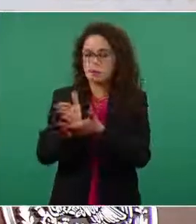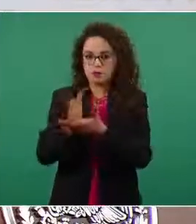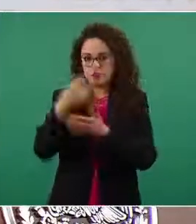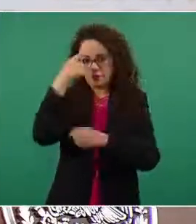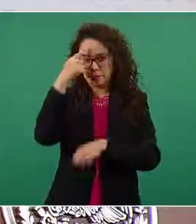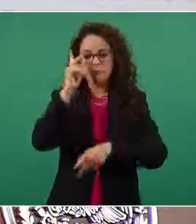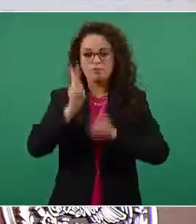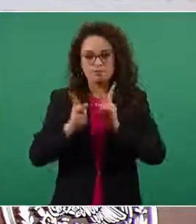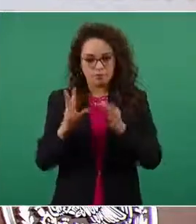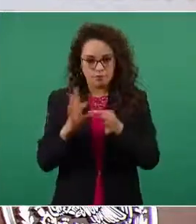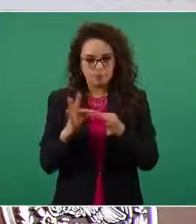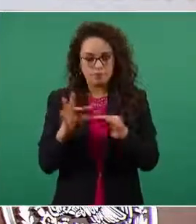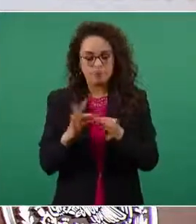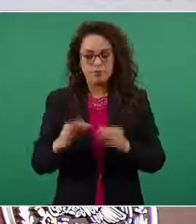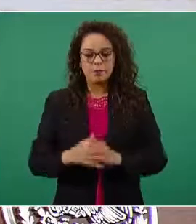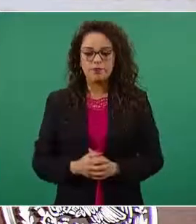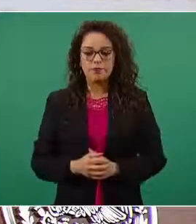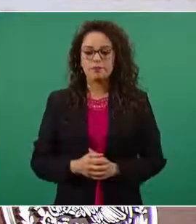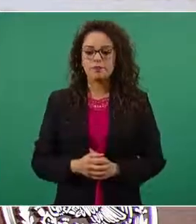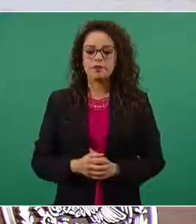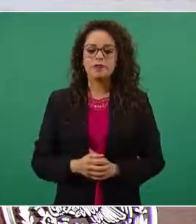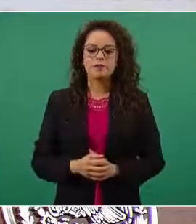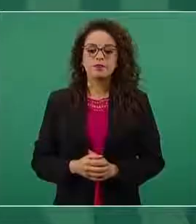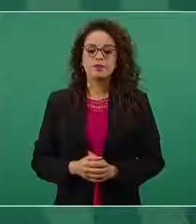más que